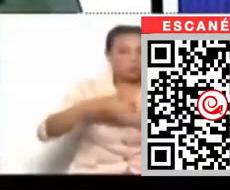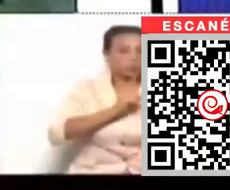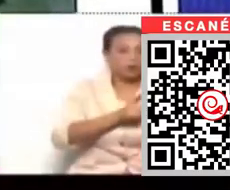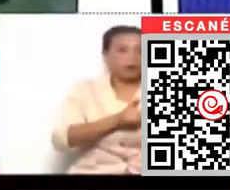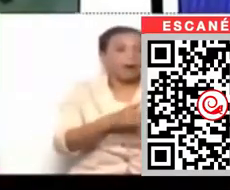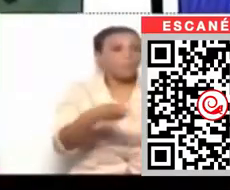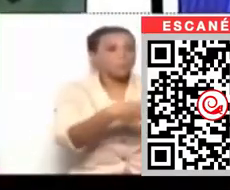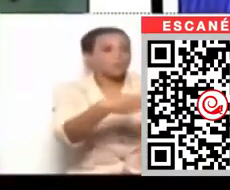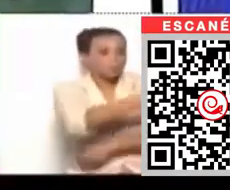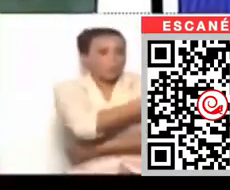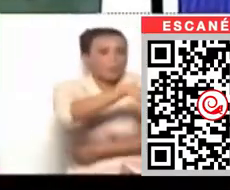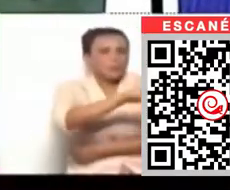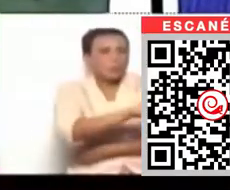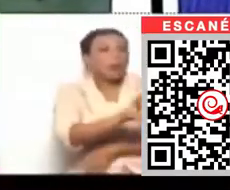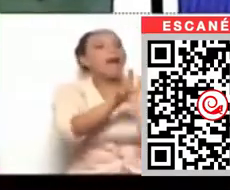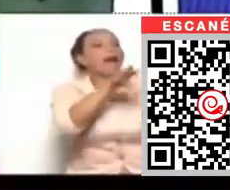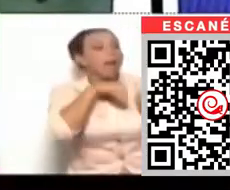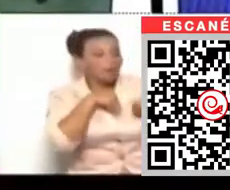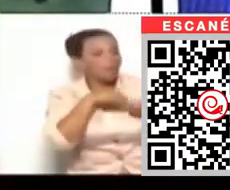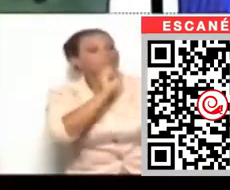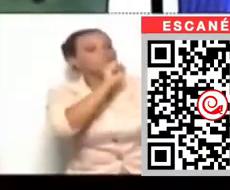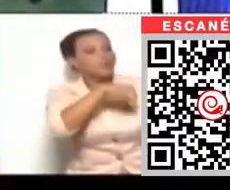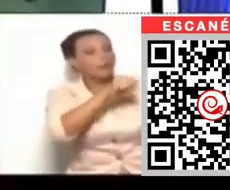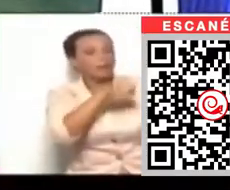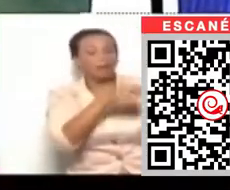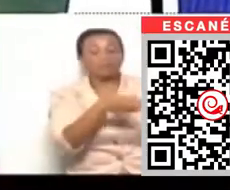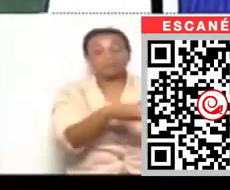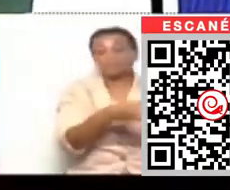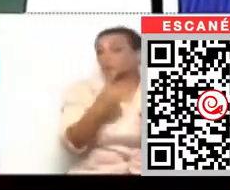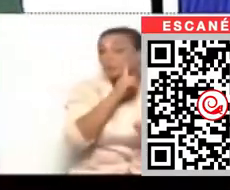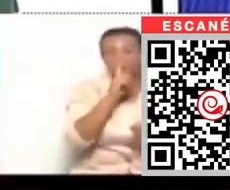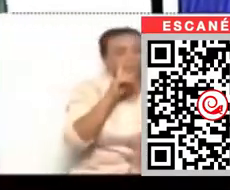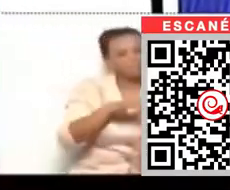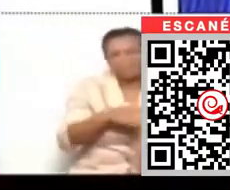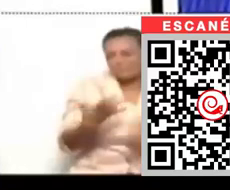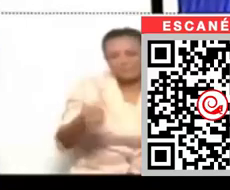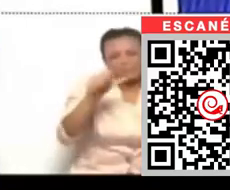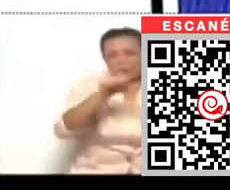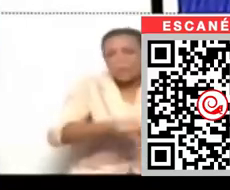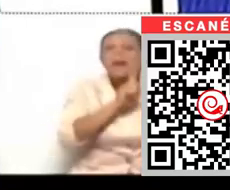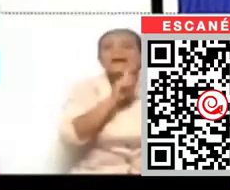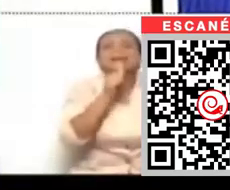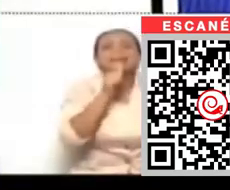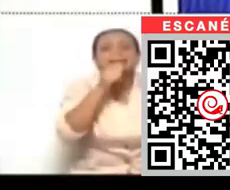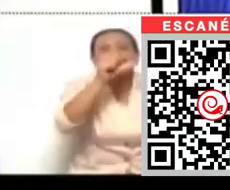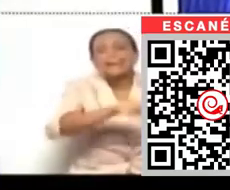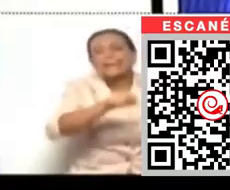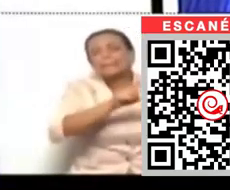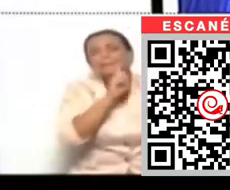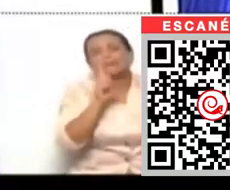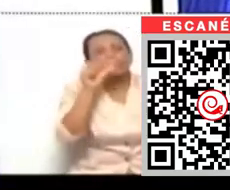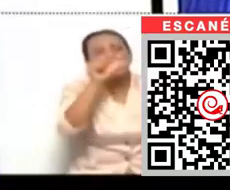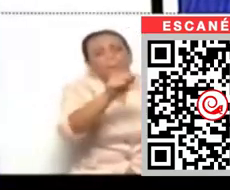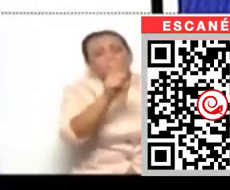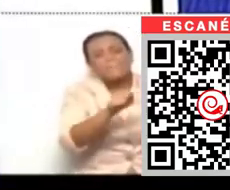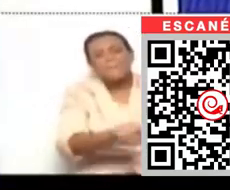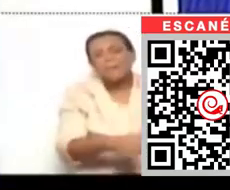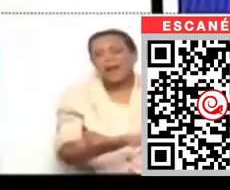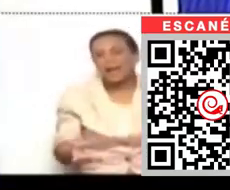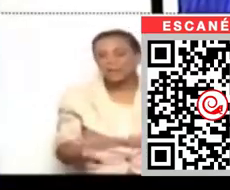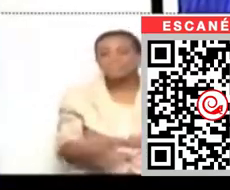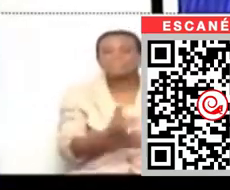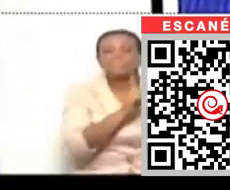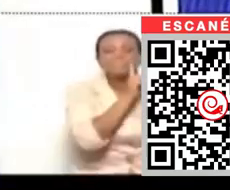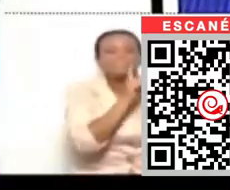obedecen. Te puedo nombrar, pero no tenemos tiempo para eso. Te puedo nombrar nombre